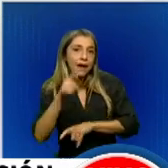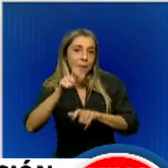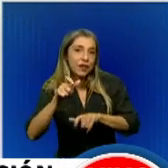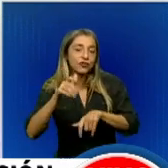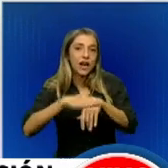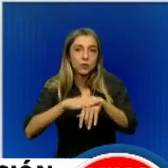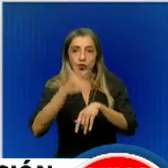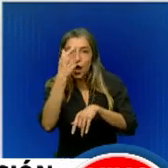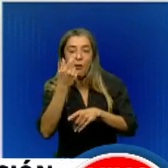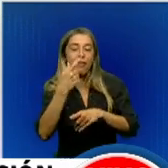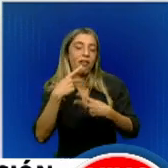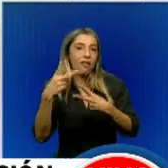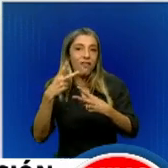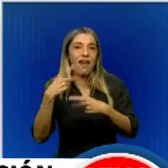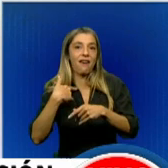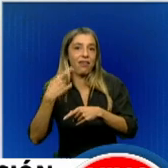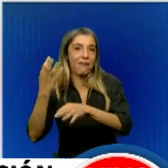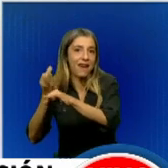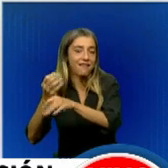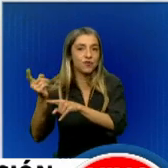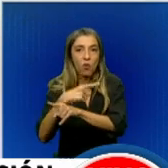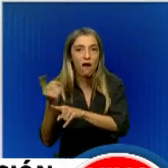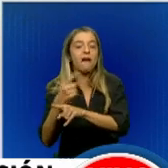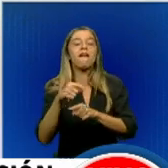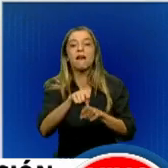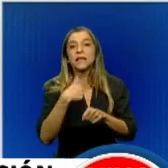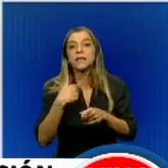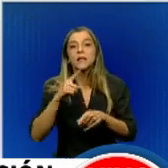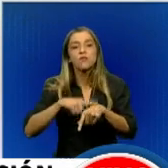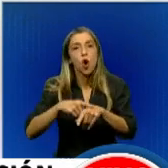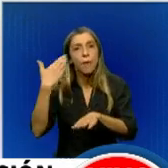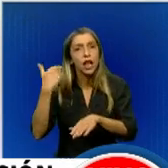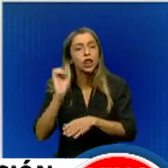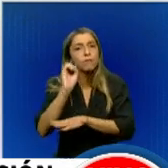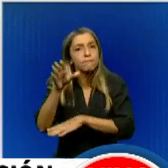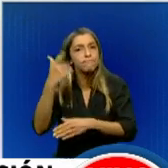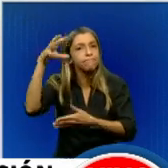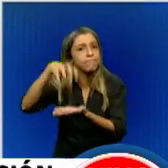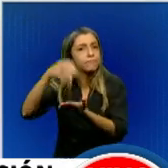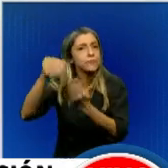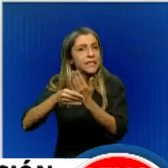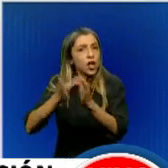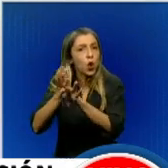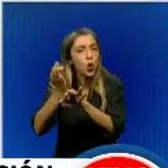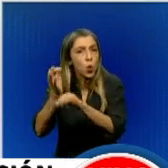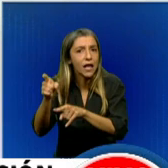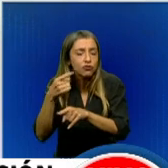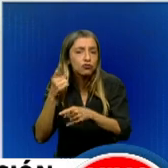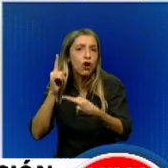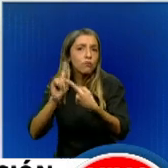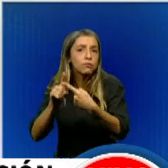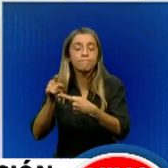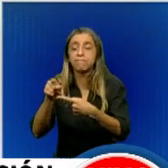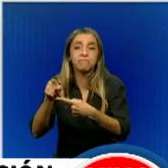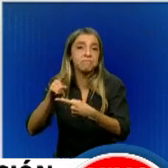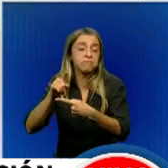fondo derivó al presupuesto del ministerio de educación no se pudo a ser operativo y